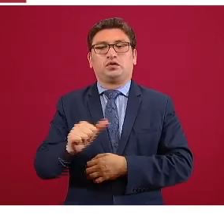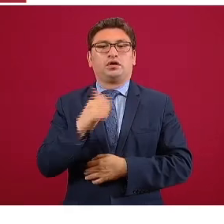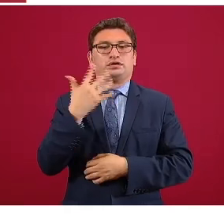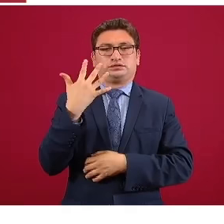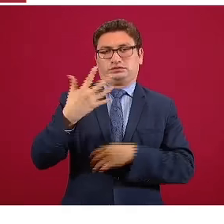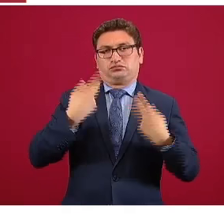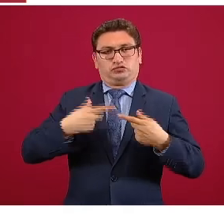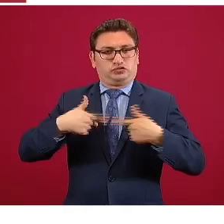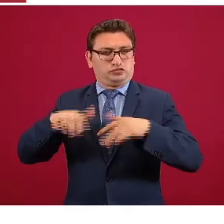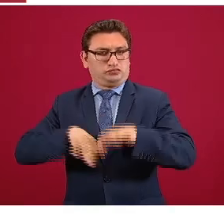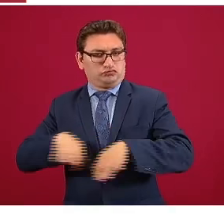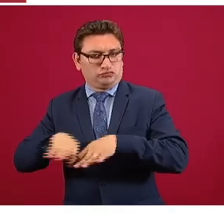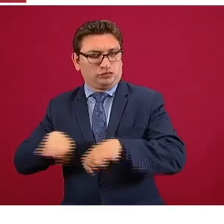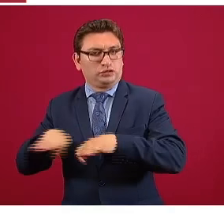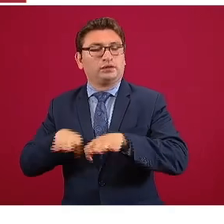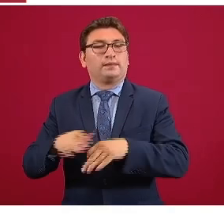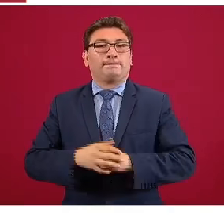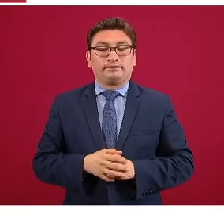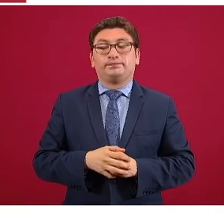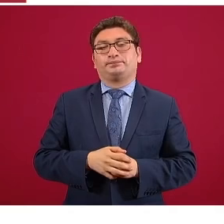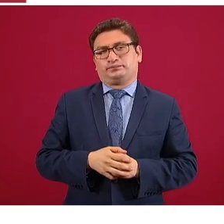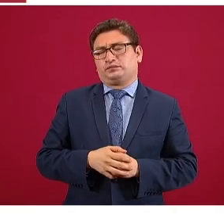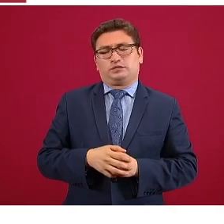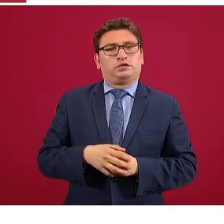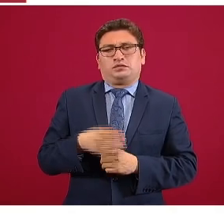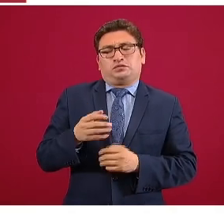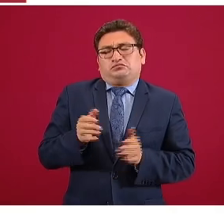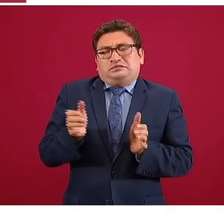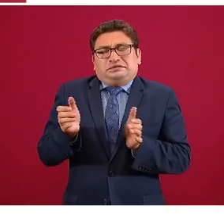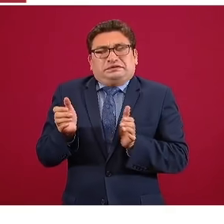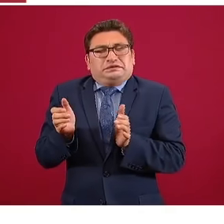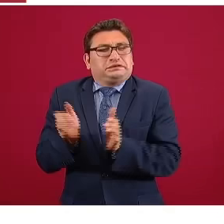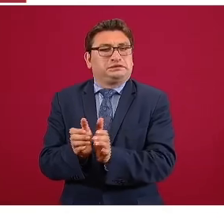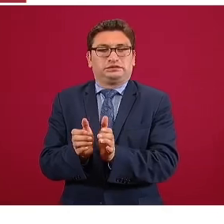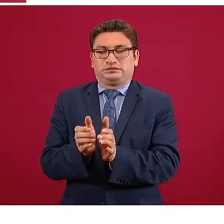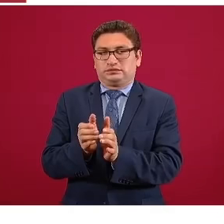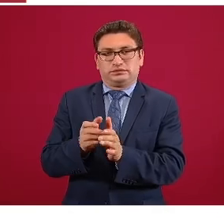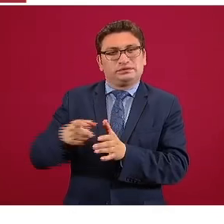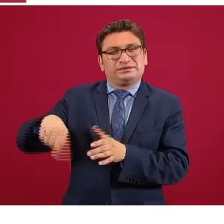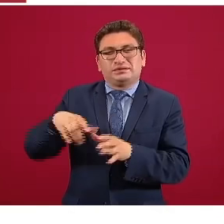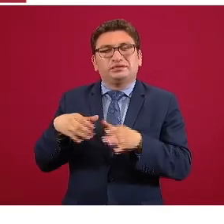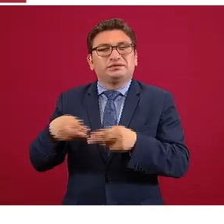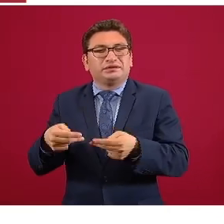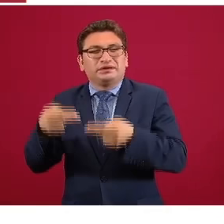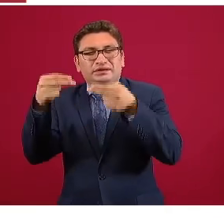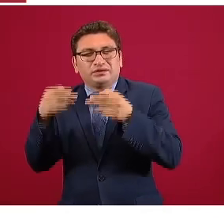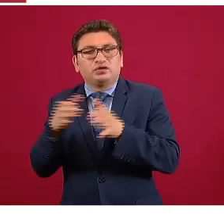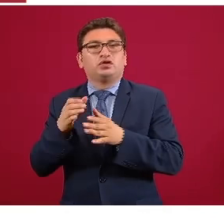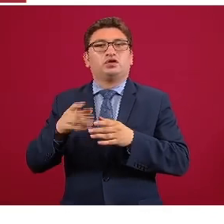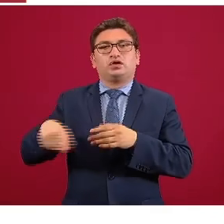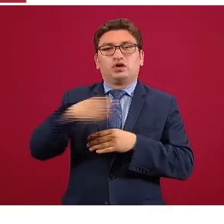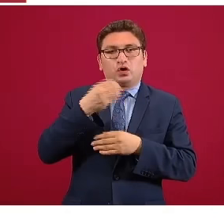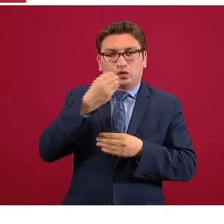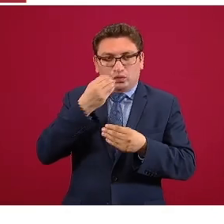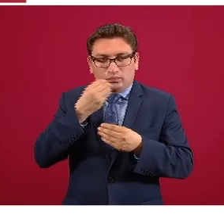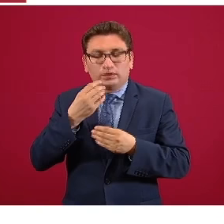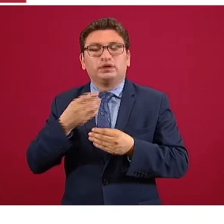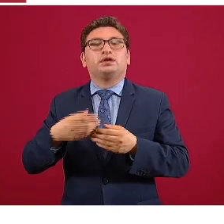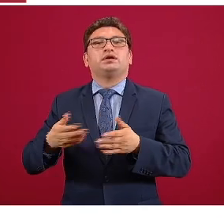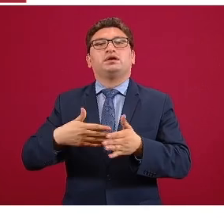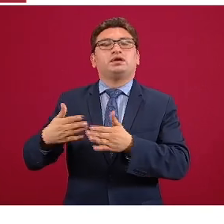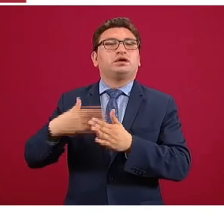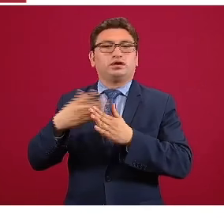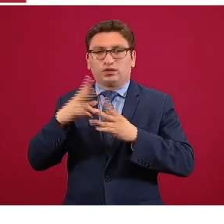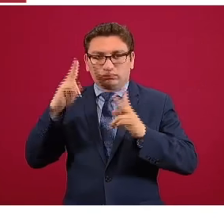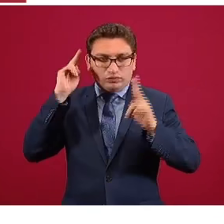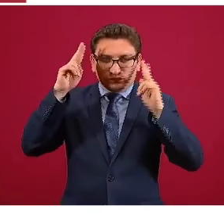trabajadores es decir son realmente las pequeñas empresas de las fondas las estéticas las peluquerías los